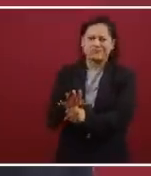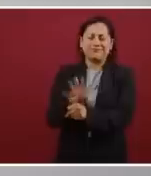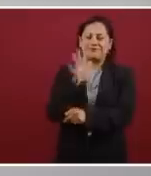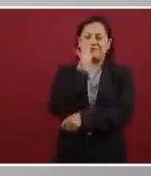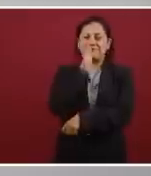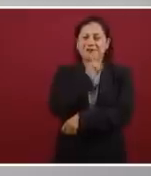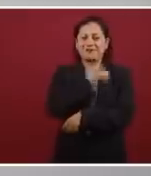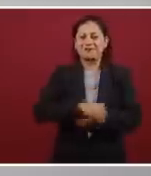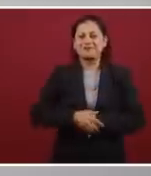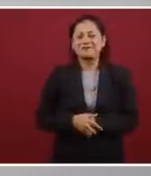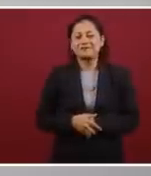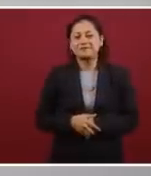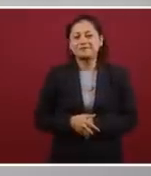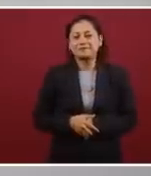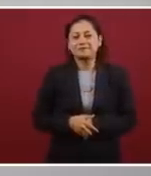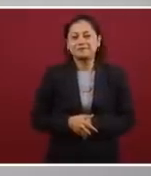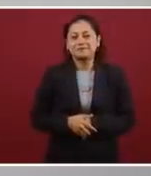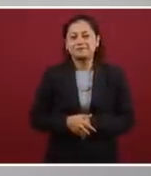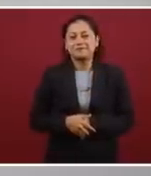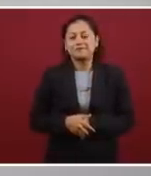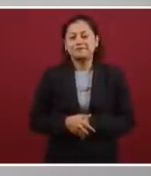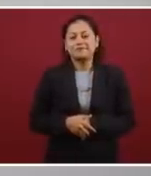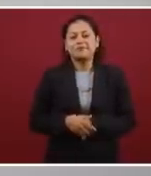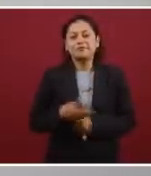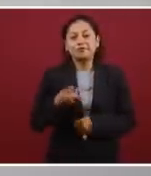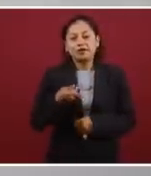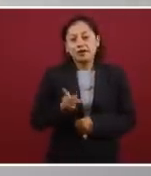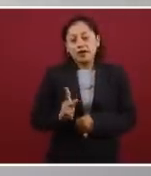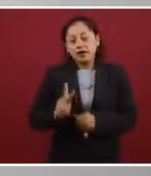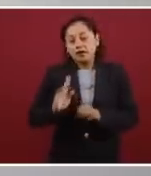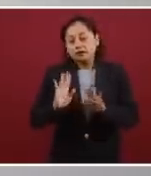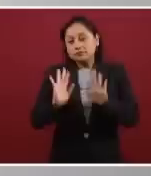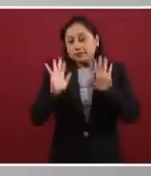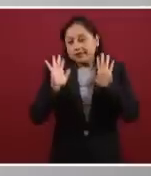Sin embargo, pues se consideró